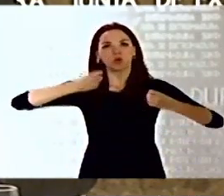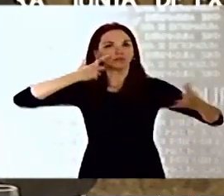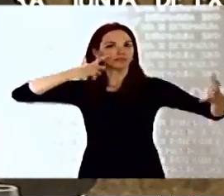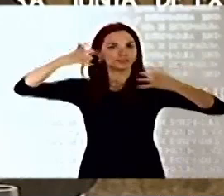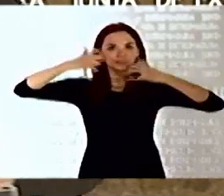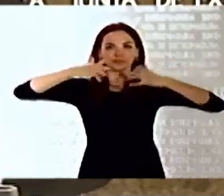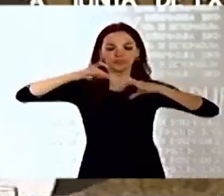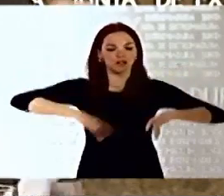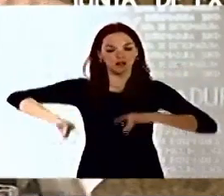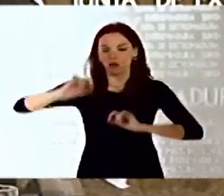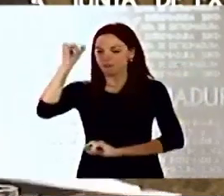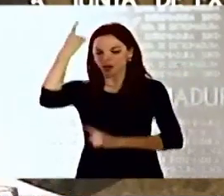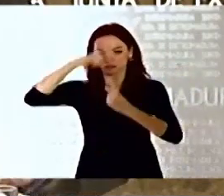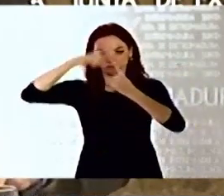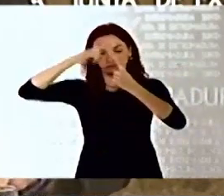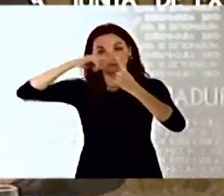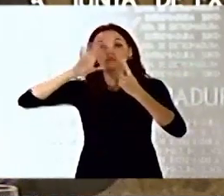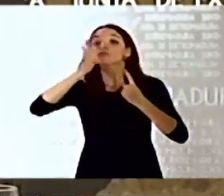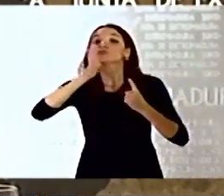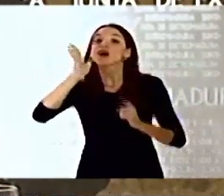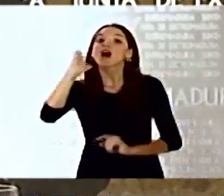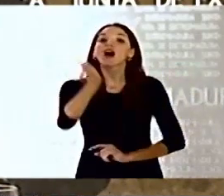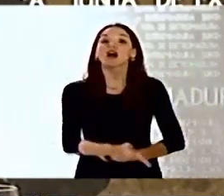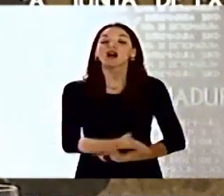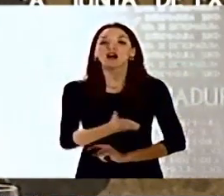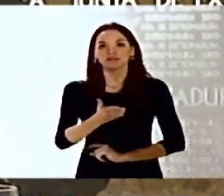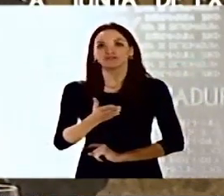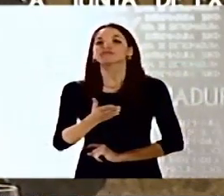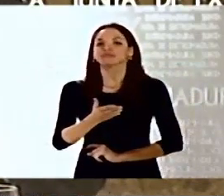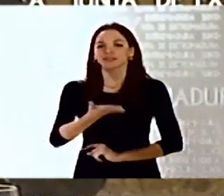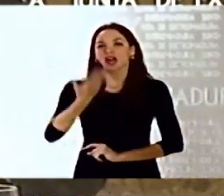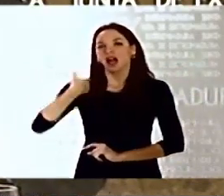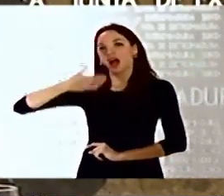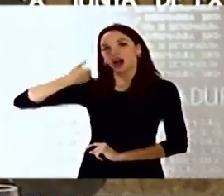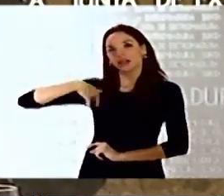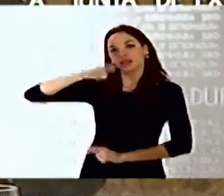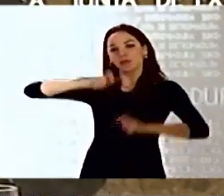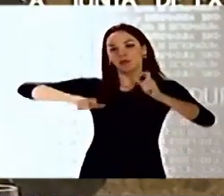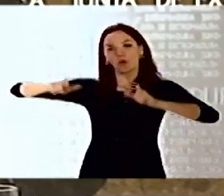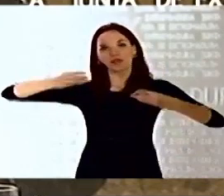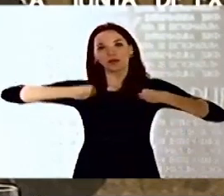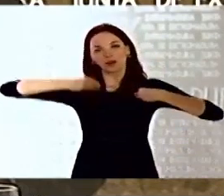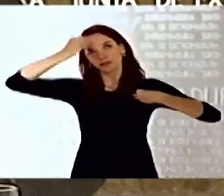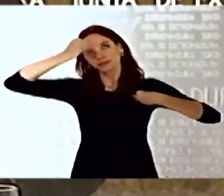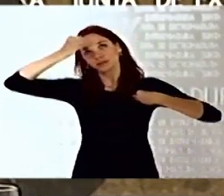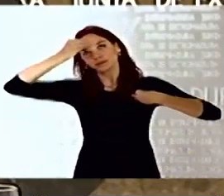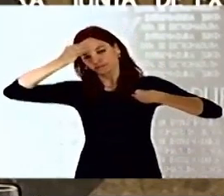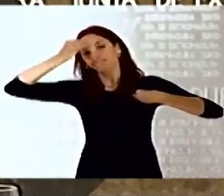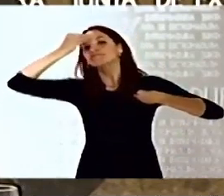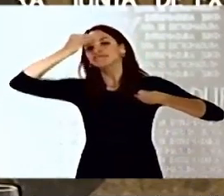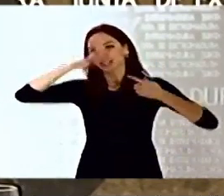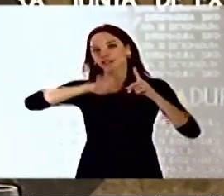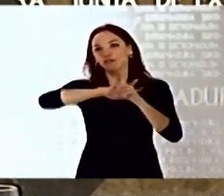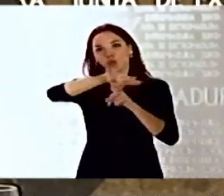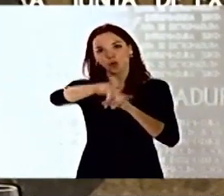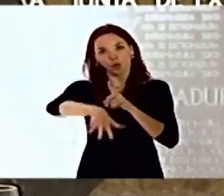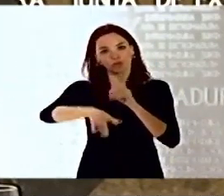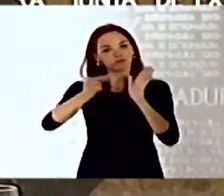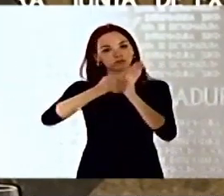territorial, afectando claramente a las expectativas de la población en un plazo inmediato y al mismo